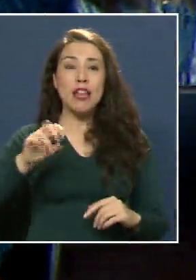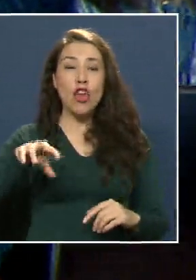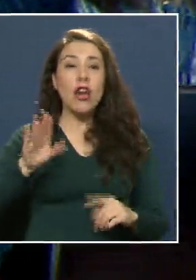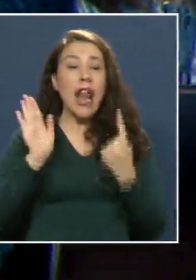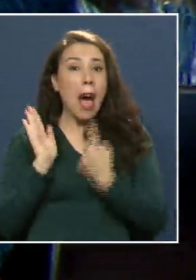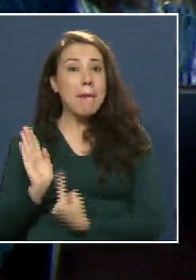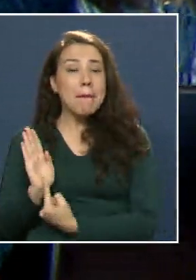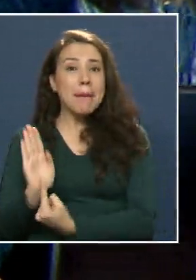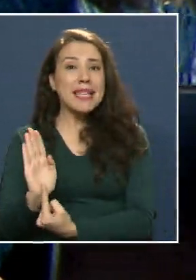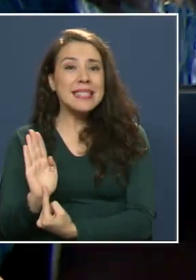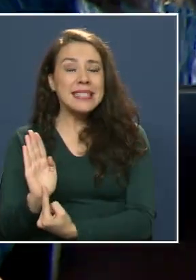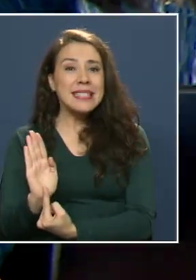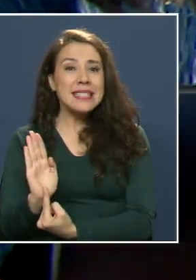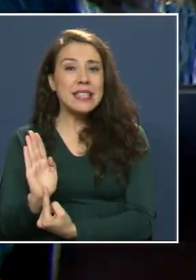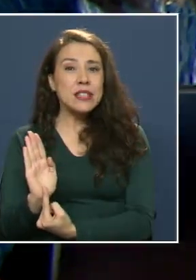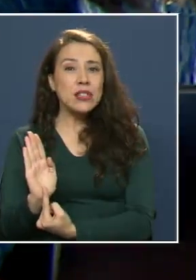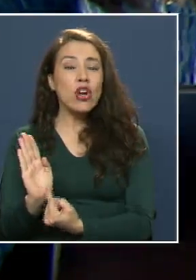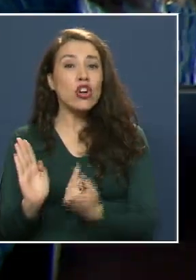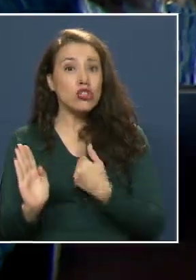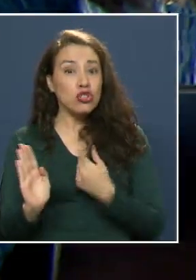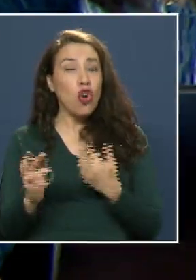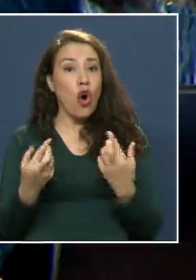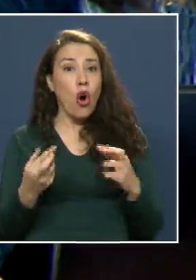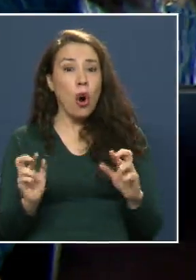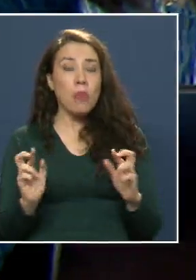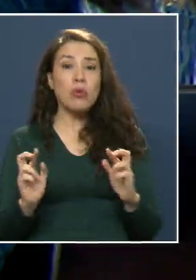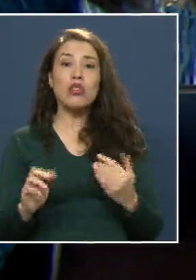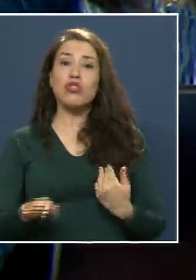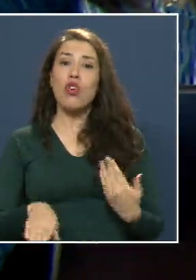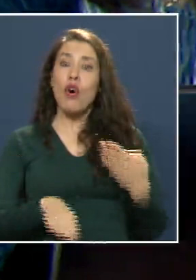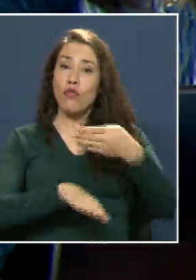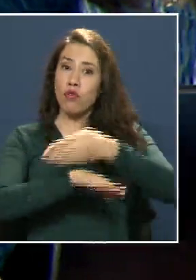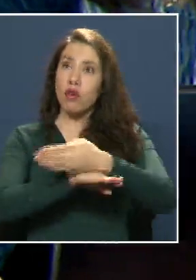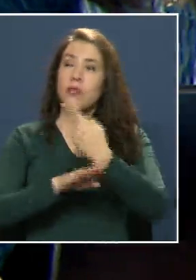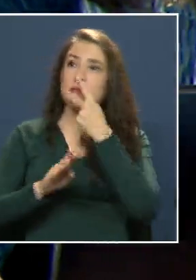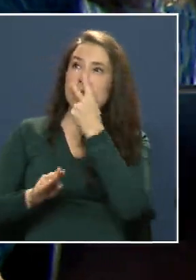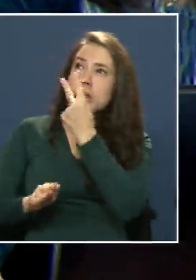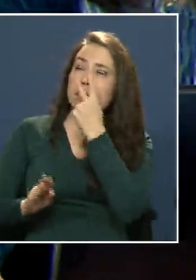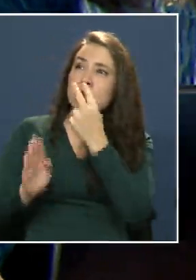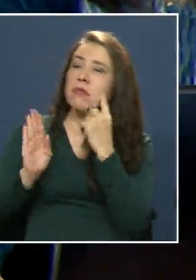presentaciones, y en algún momento tuve la oportunidad de estar en alguna de ellas,